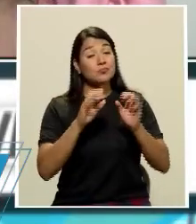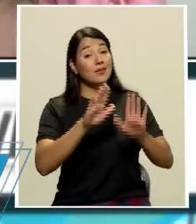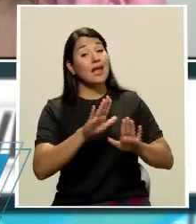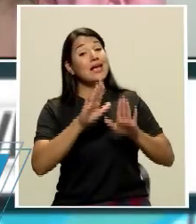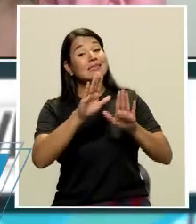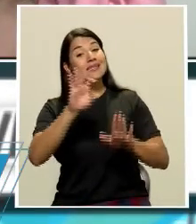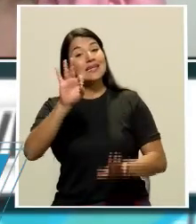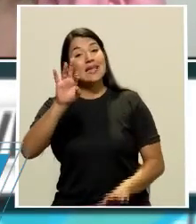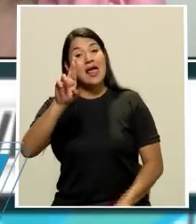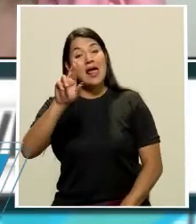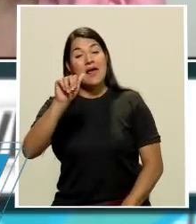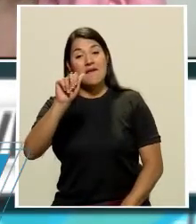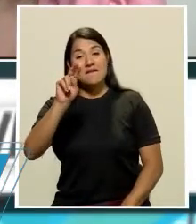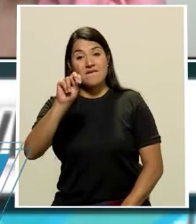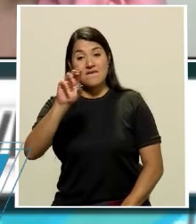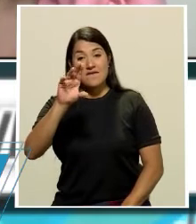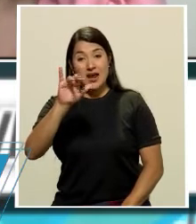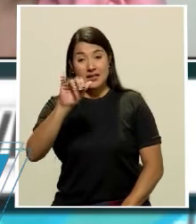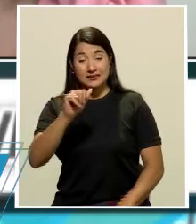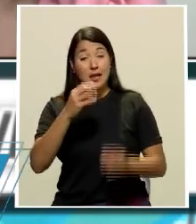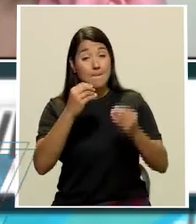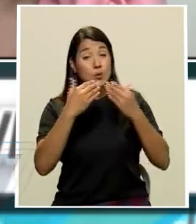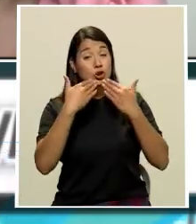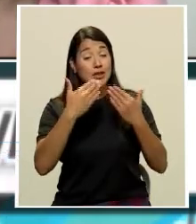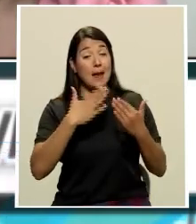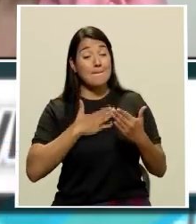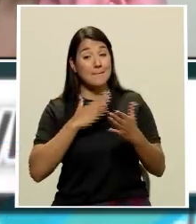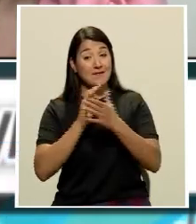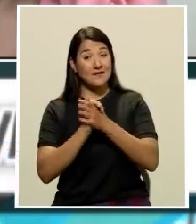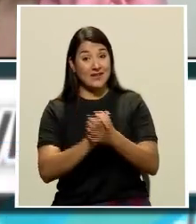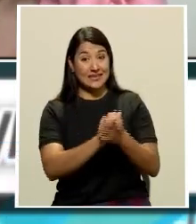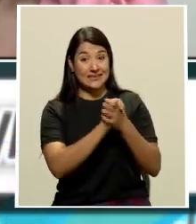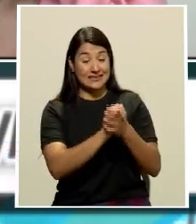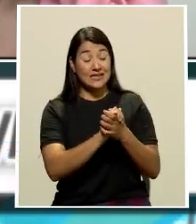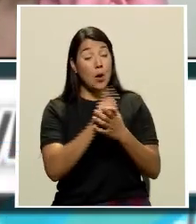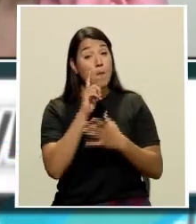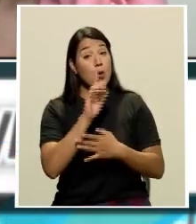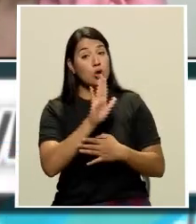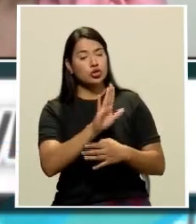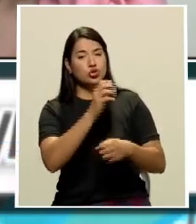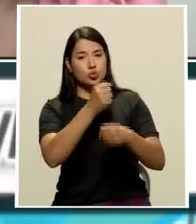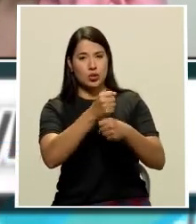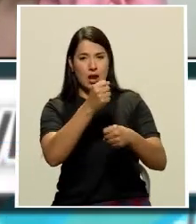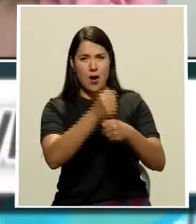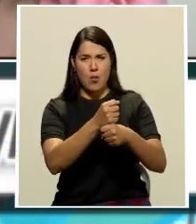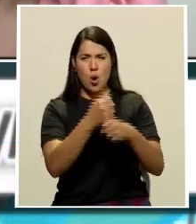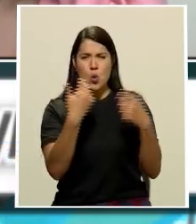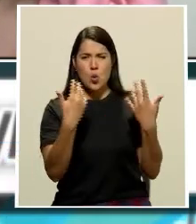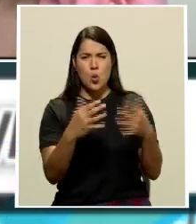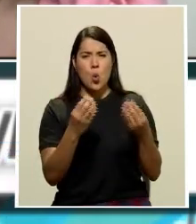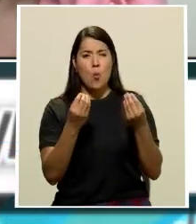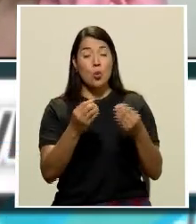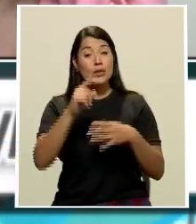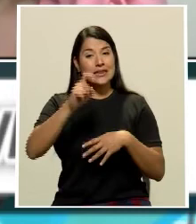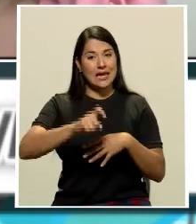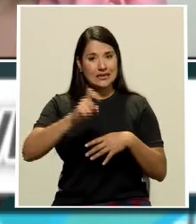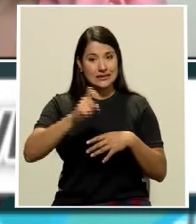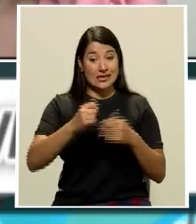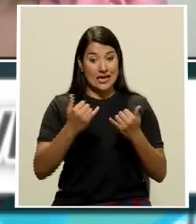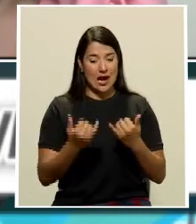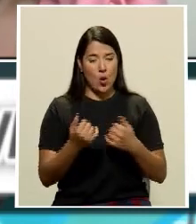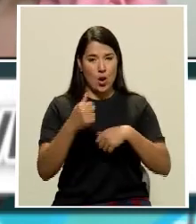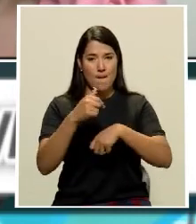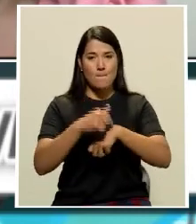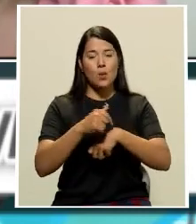Excelente, doña Francia. Muchísimas gracias. Mis felicitaciones por un trabajo tan necesario en